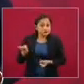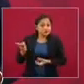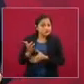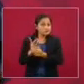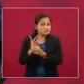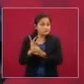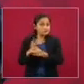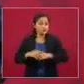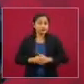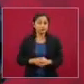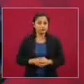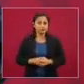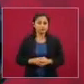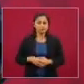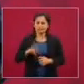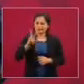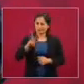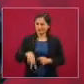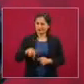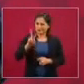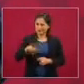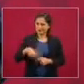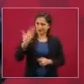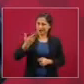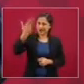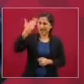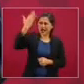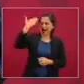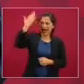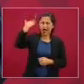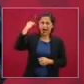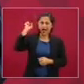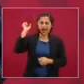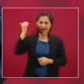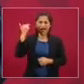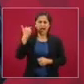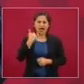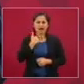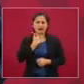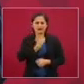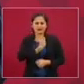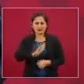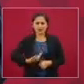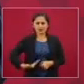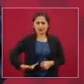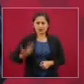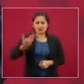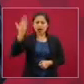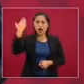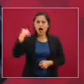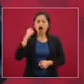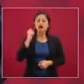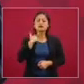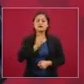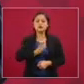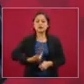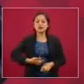Nunca se había atacado tanto desde el tiempo del presidente Madero